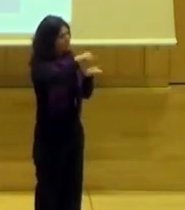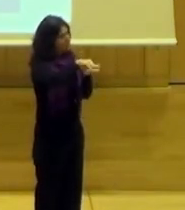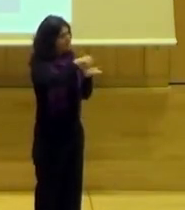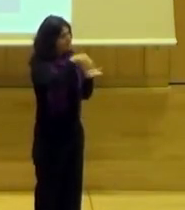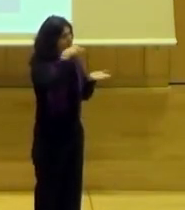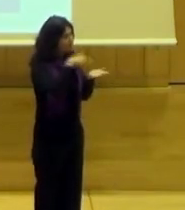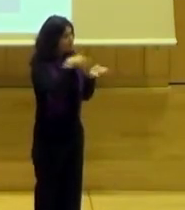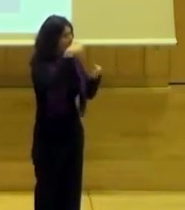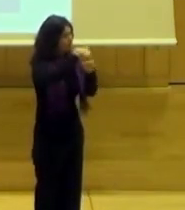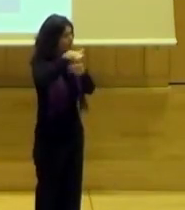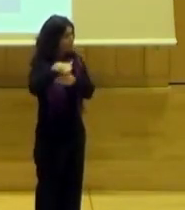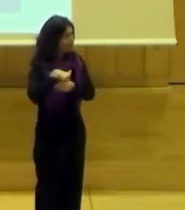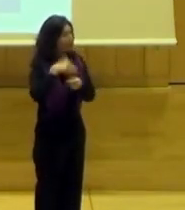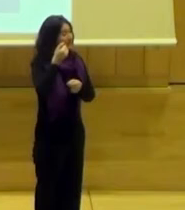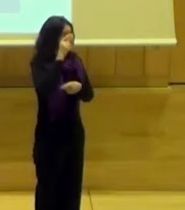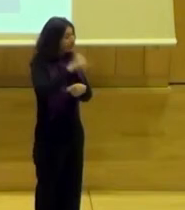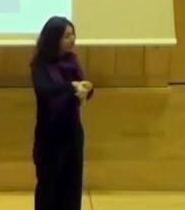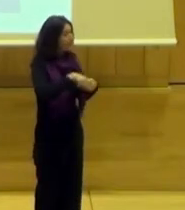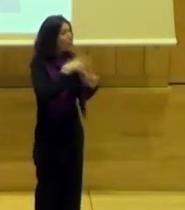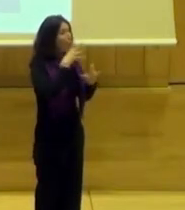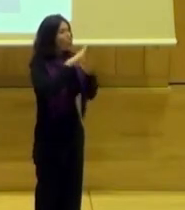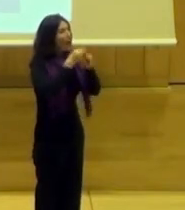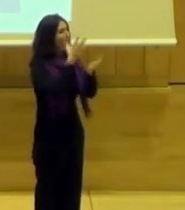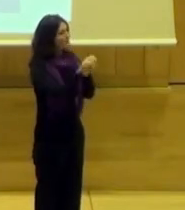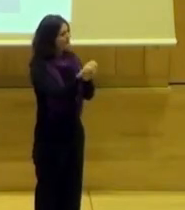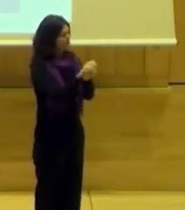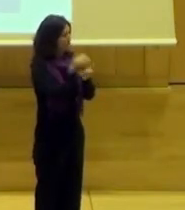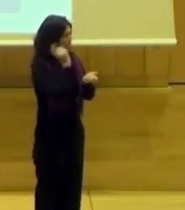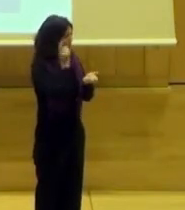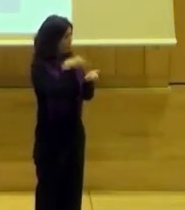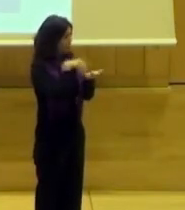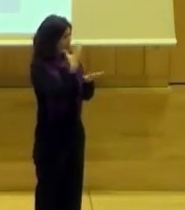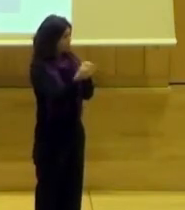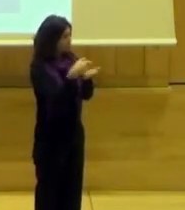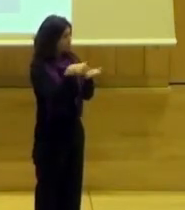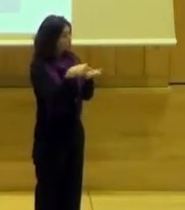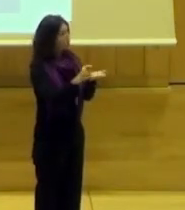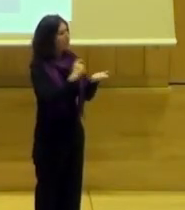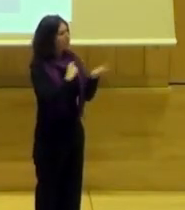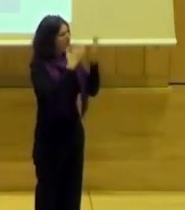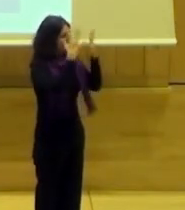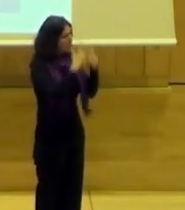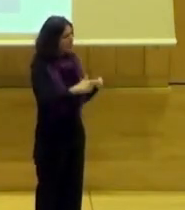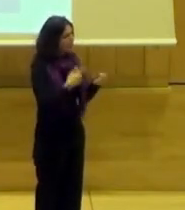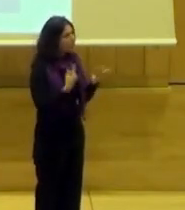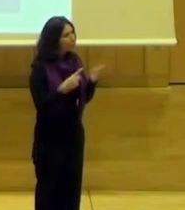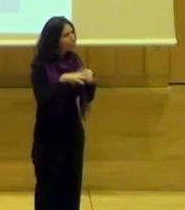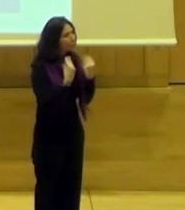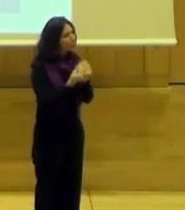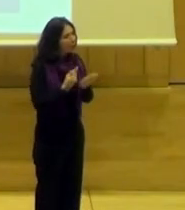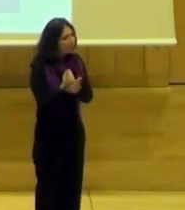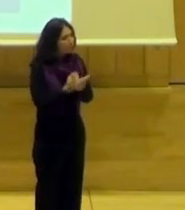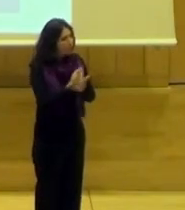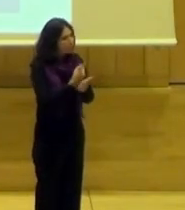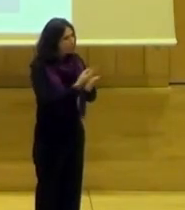esa, digamos, ese contenido, pero sobre todo por una aplicación móvil que dotase ese cálculo de rutas del cual les he